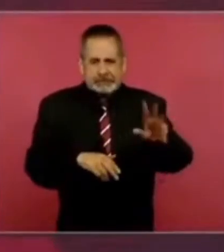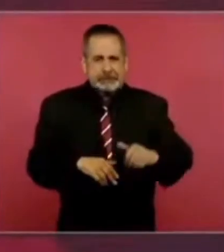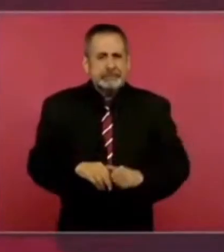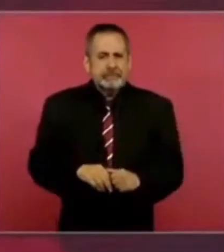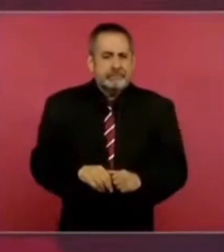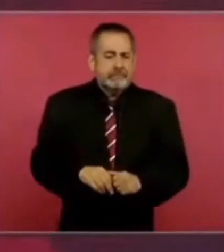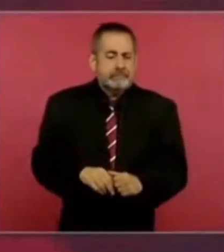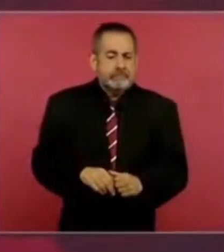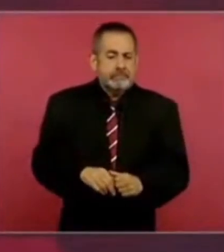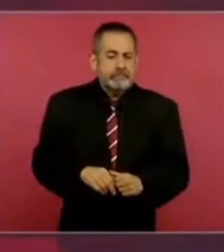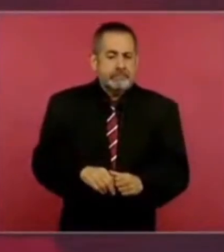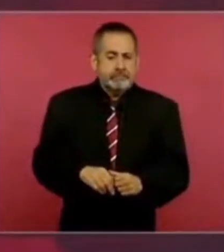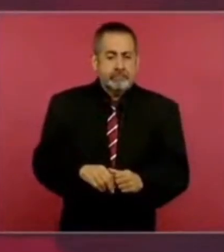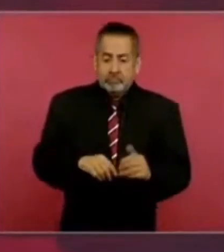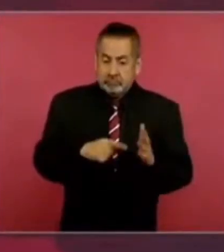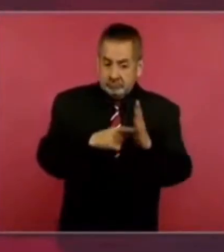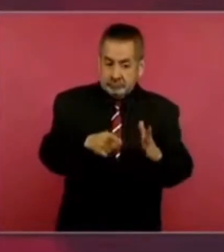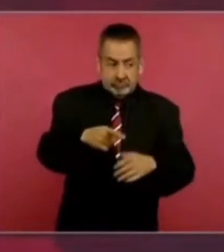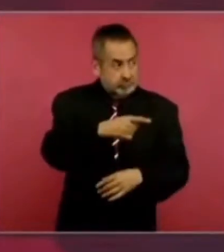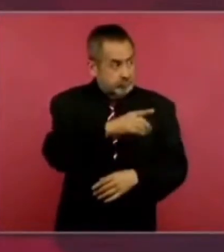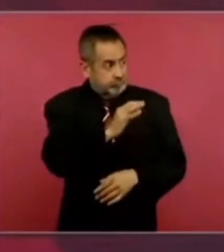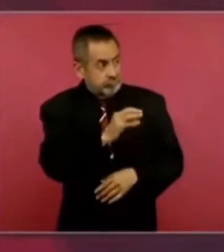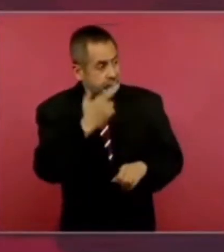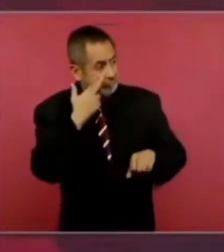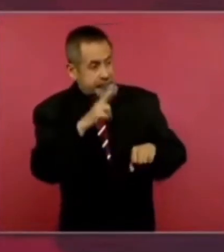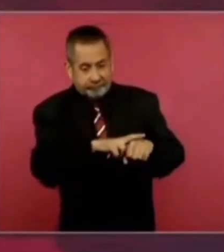Se ponía eso como ejemplo